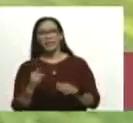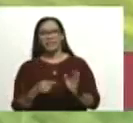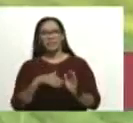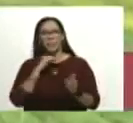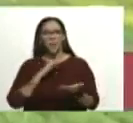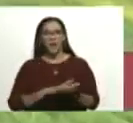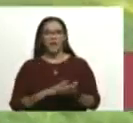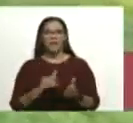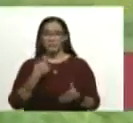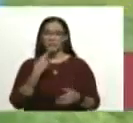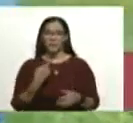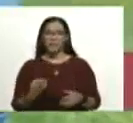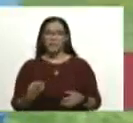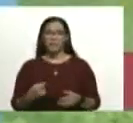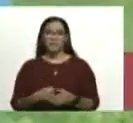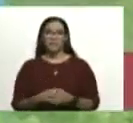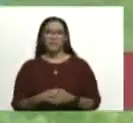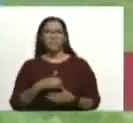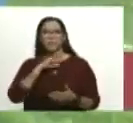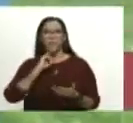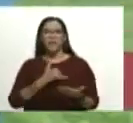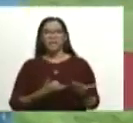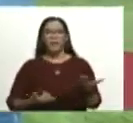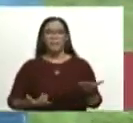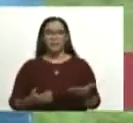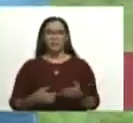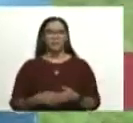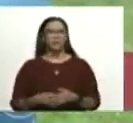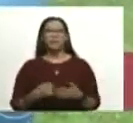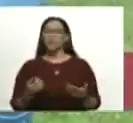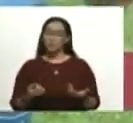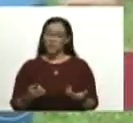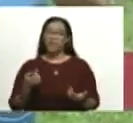porque eso se es lo que dicen. Hambre, y se mueran de dicen, hambre. Lamentablemente no, en las redes. Exacto. ¿Sí?